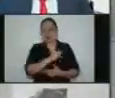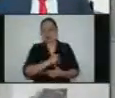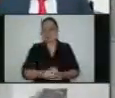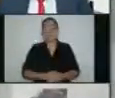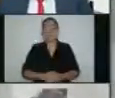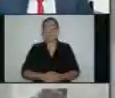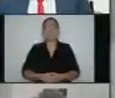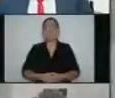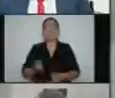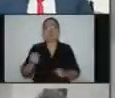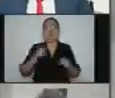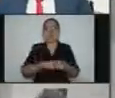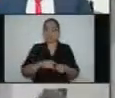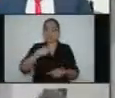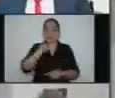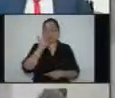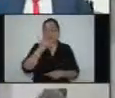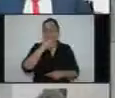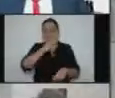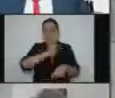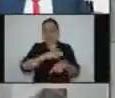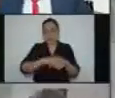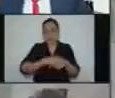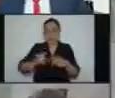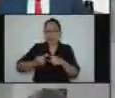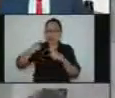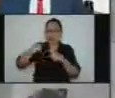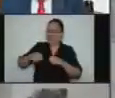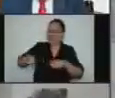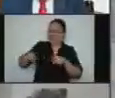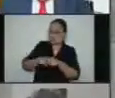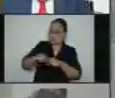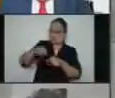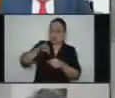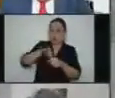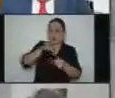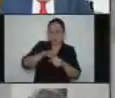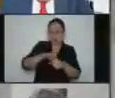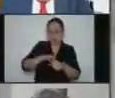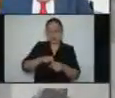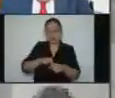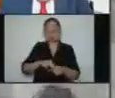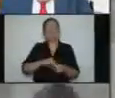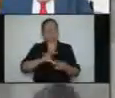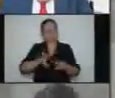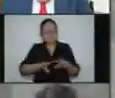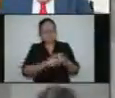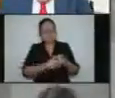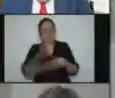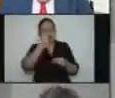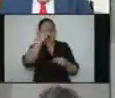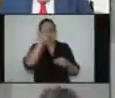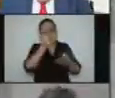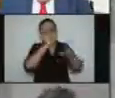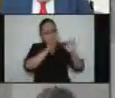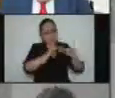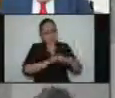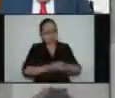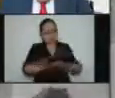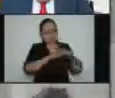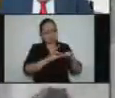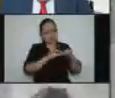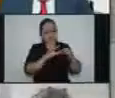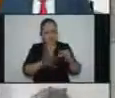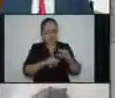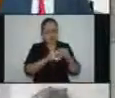avisando también, como en casos anteriores, ¿no?, que haré un voto razonado en este asunto. Y si no hubiera